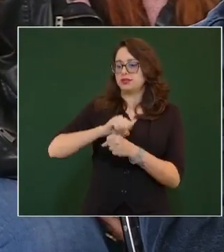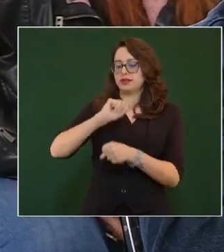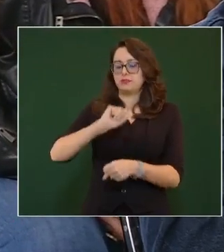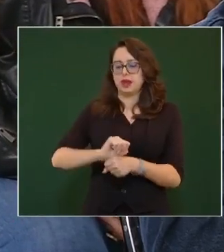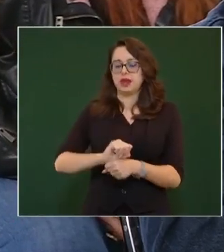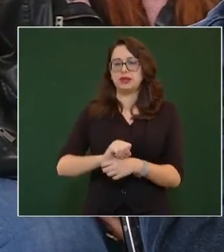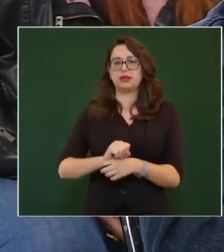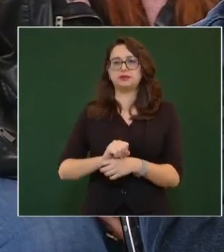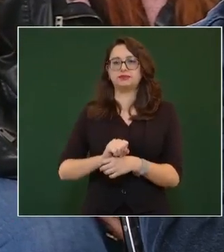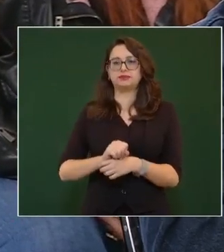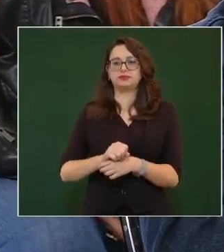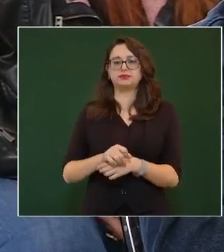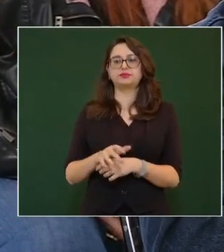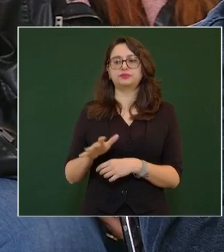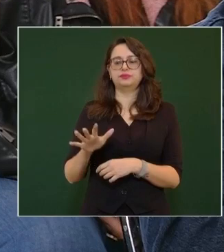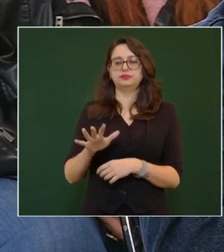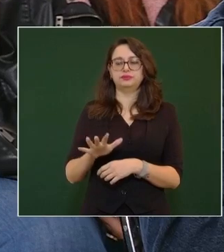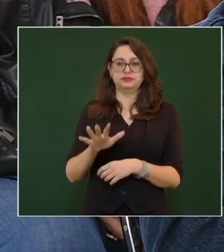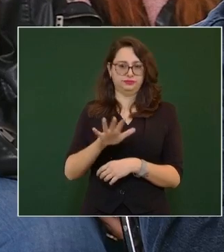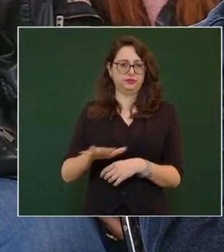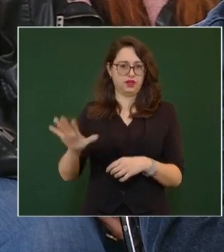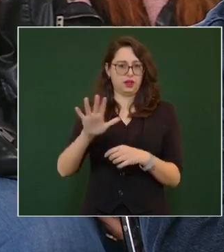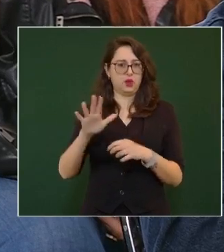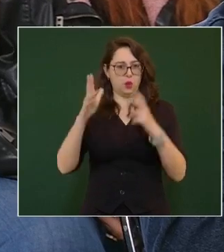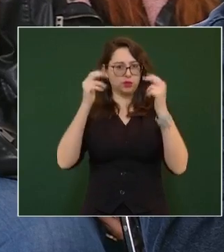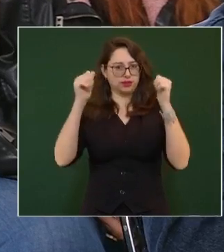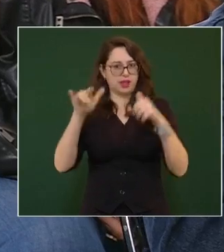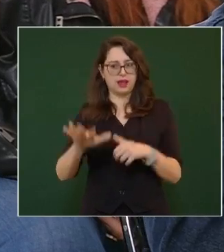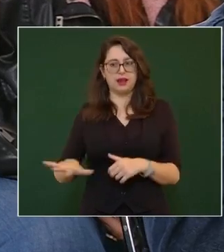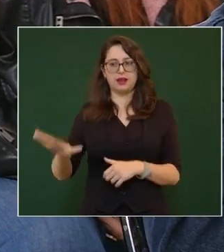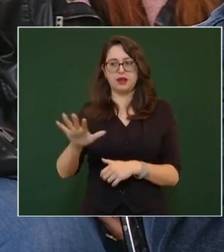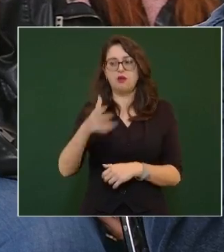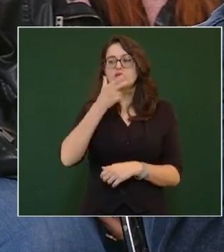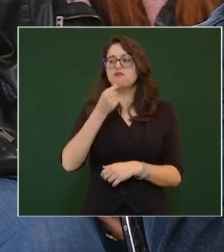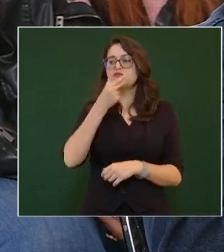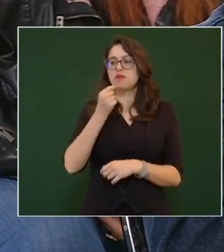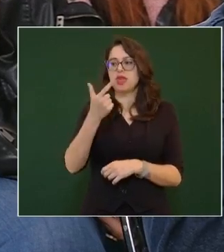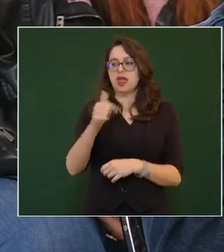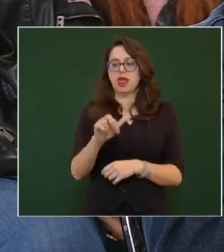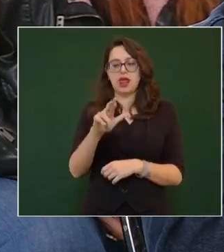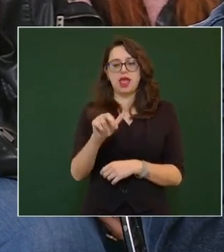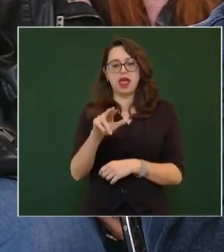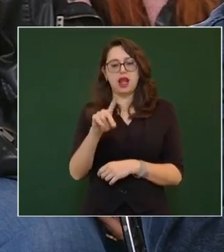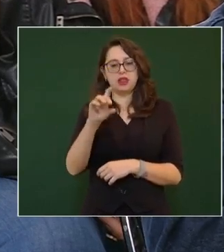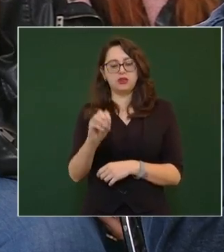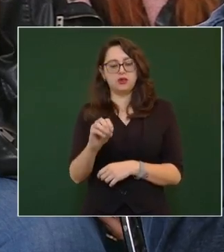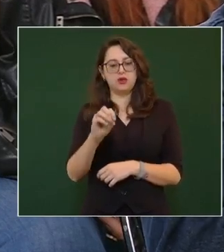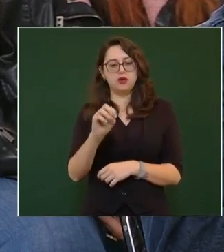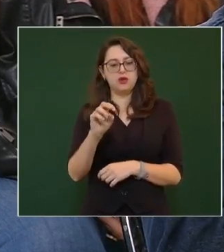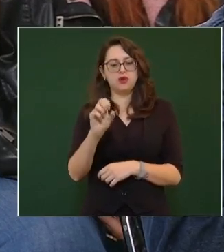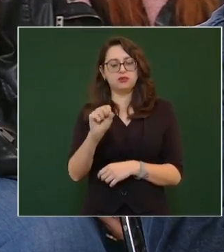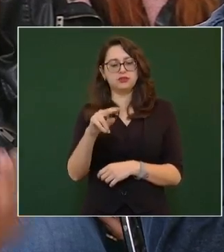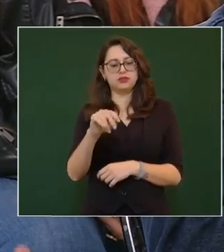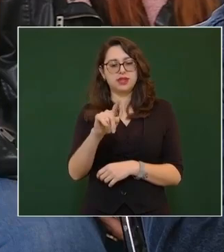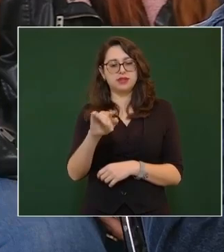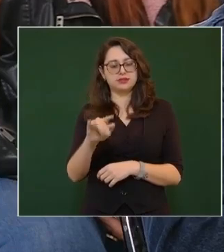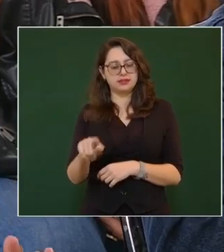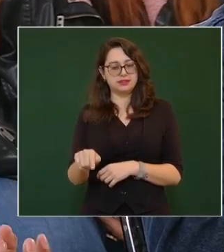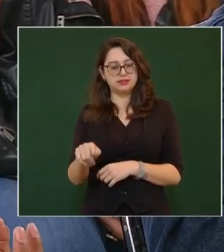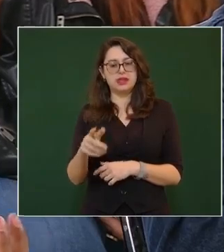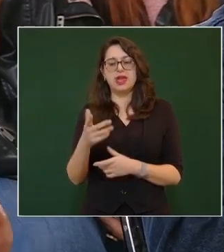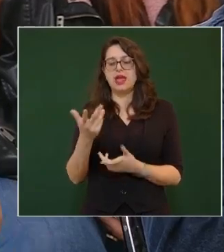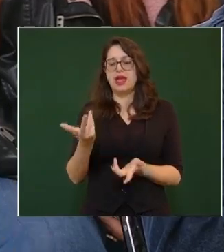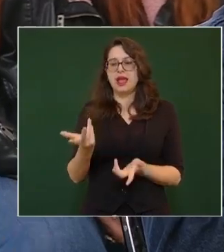empresario de la Huasteca Potosina, de nombre Gerardo Sánchez Sumaya, que además